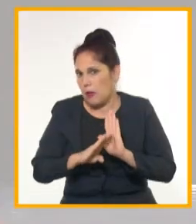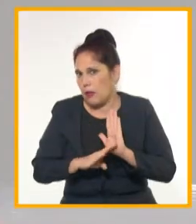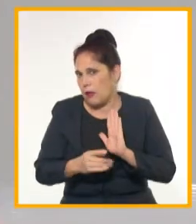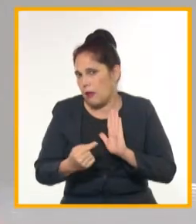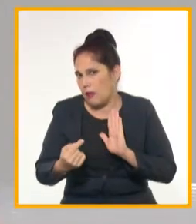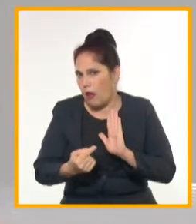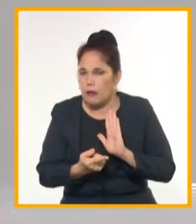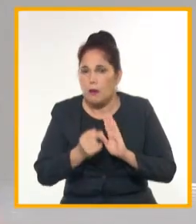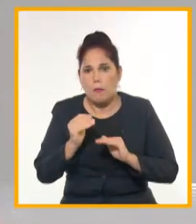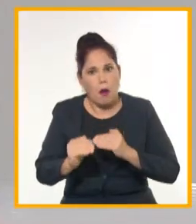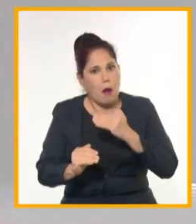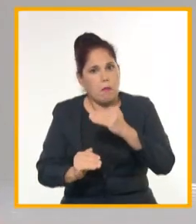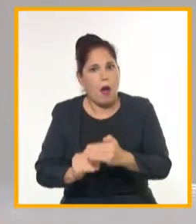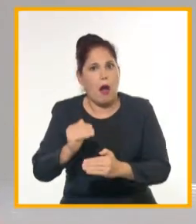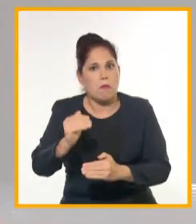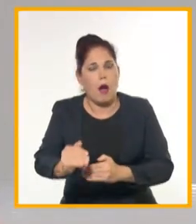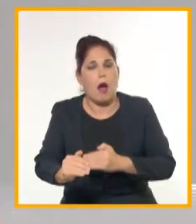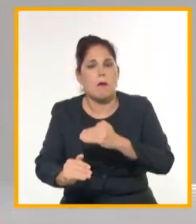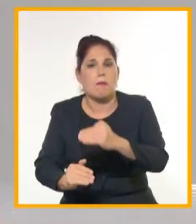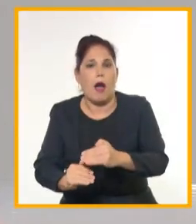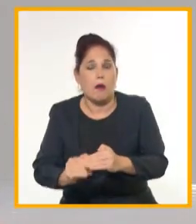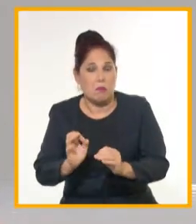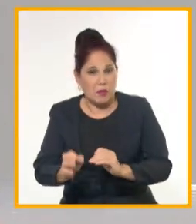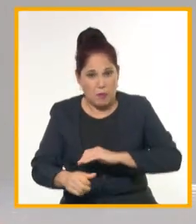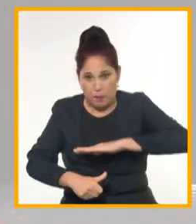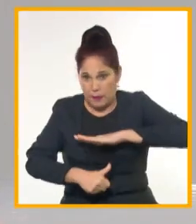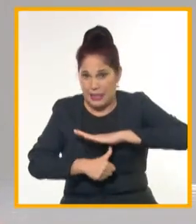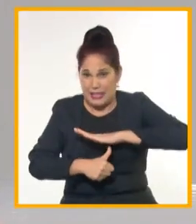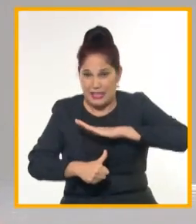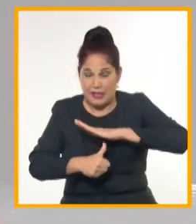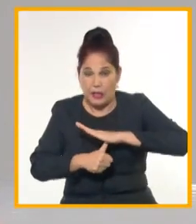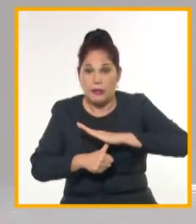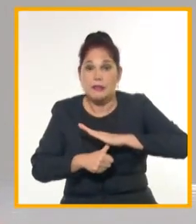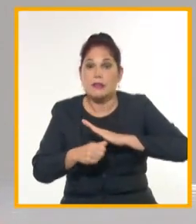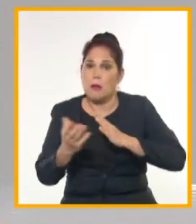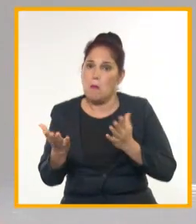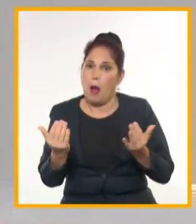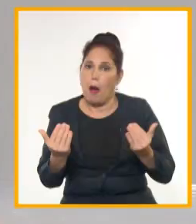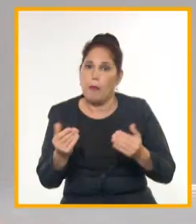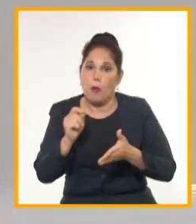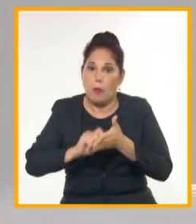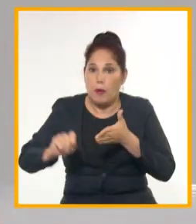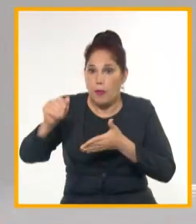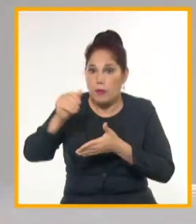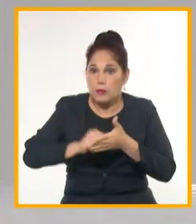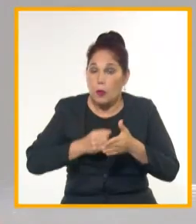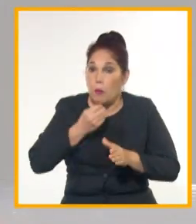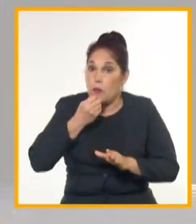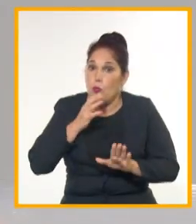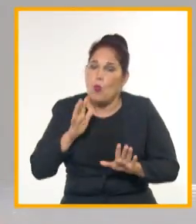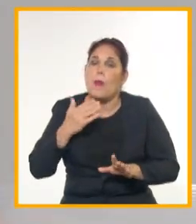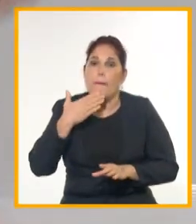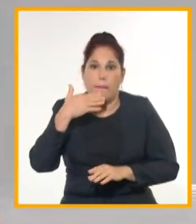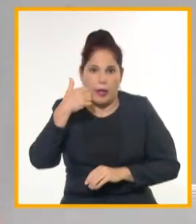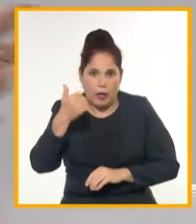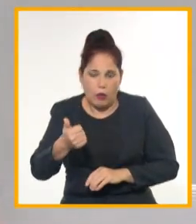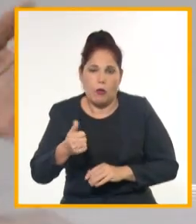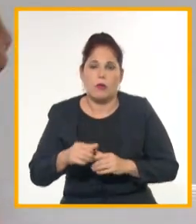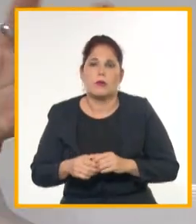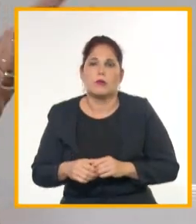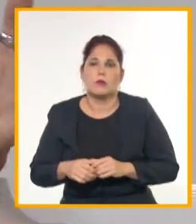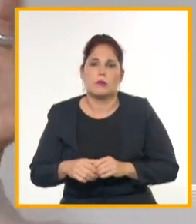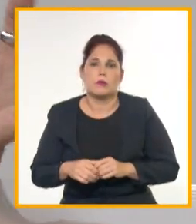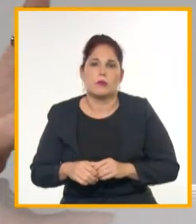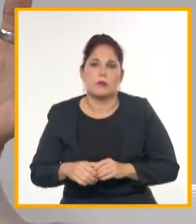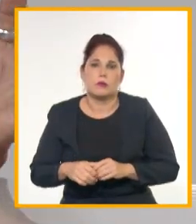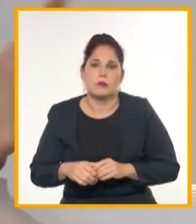Los pasos que está dando el presidente con tal de ganar adeptos, creo que posiblemente le ganen más favor dentro de los mismos